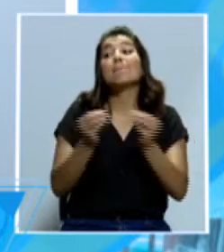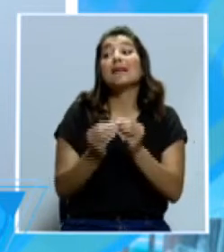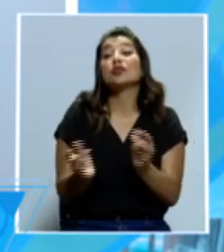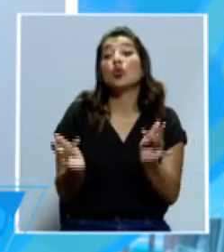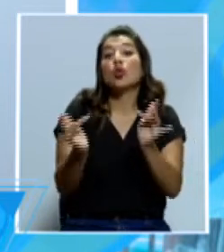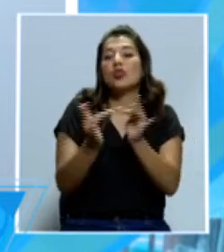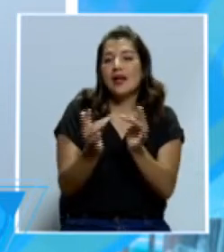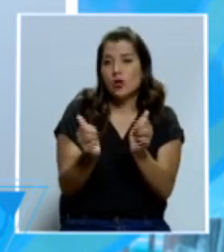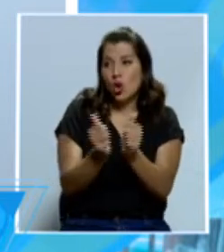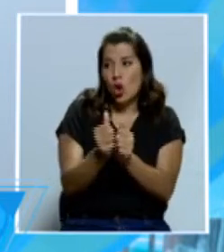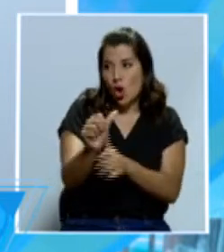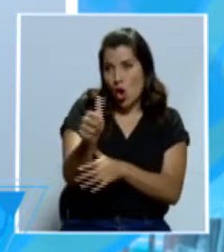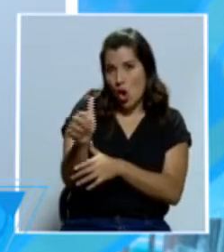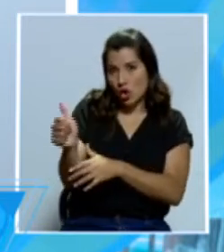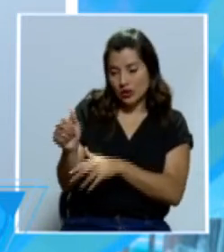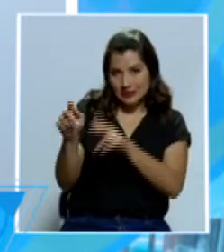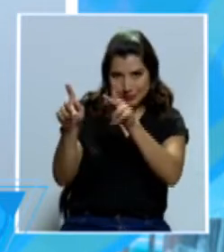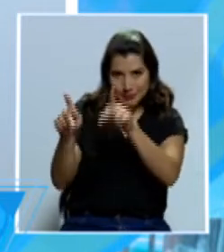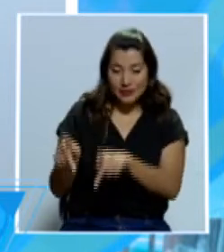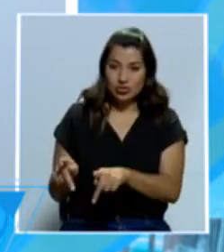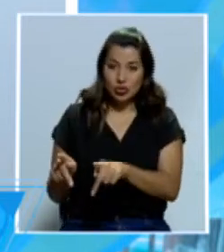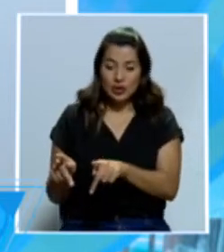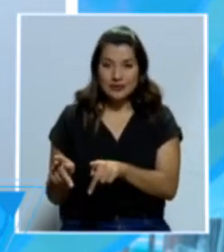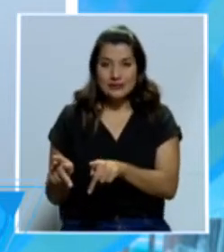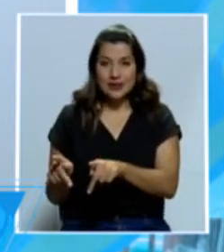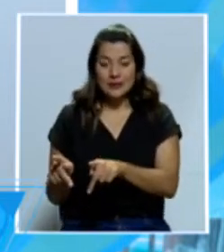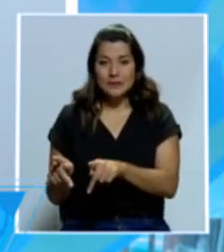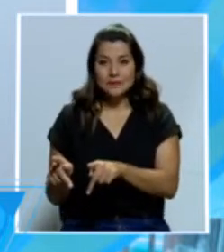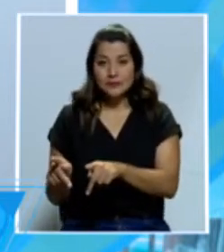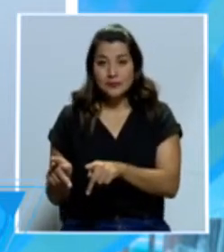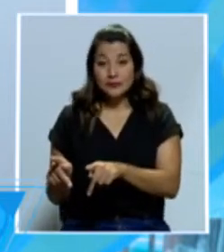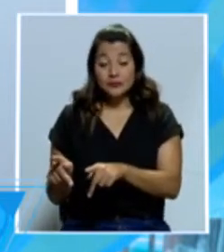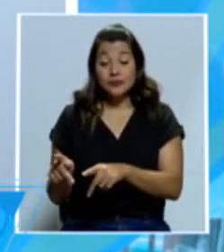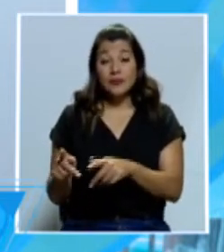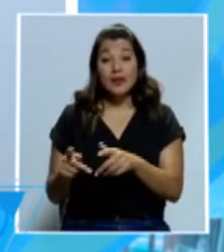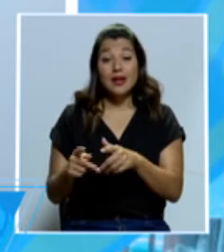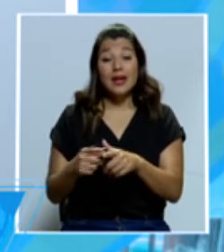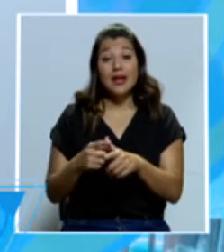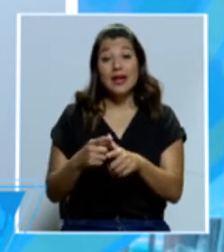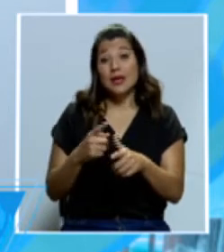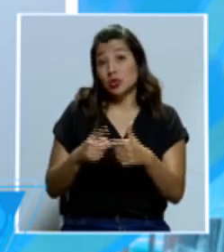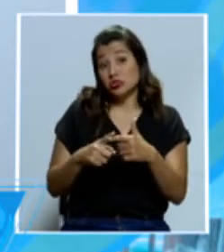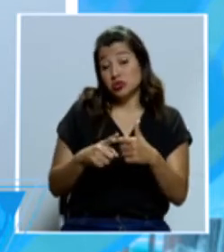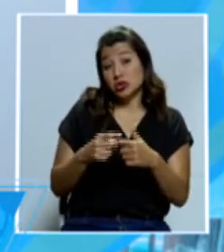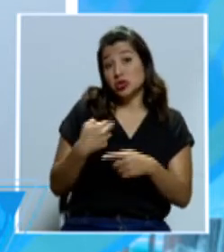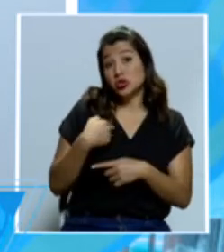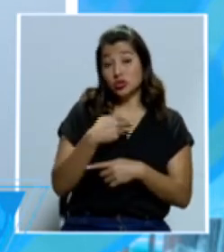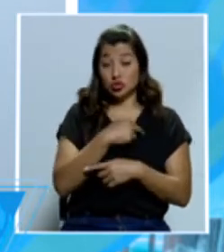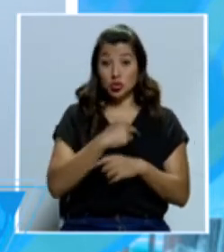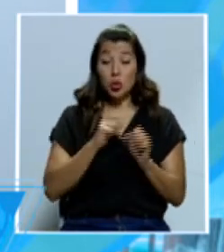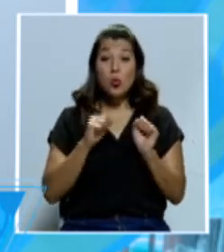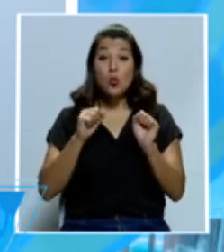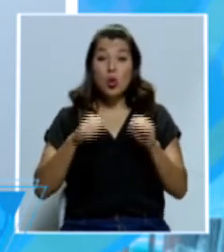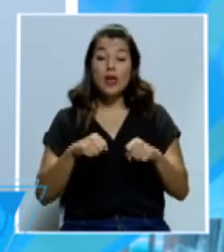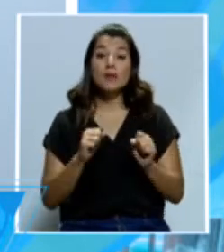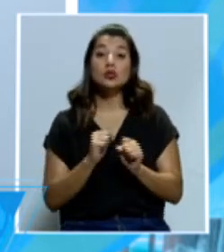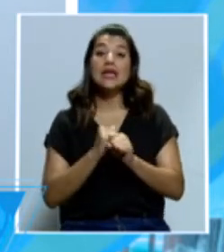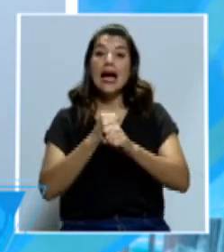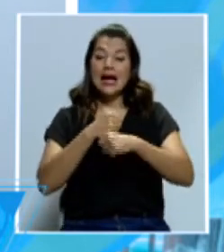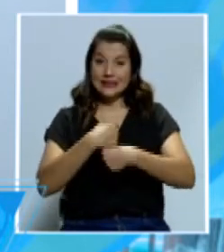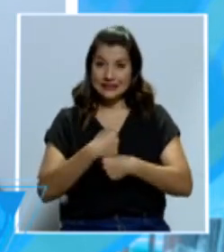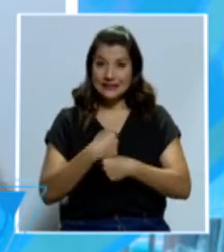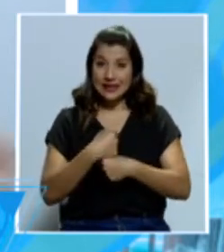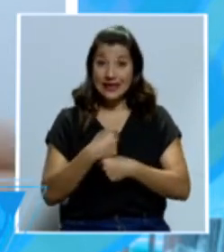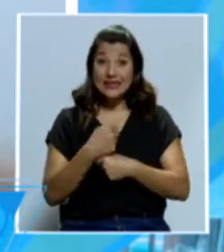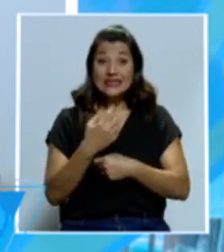periodo de, digamos que, de mucho cuidado, podríamos hacer que se produzca